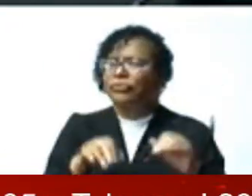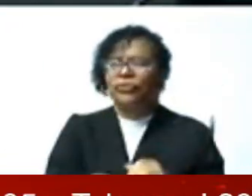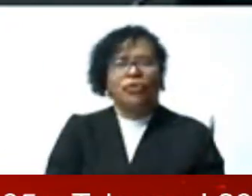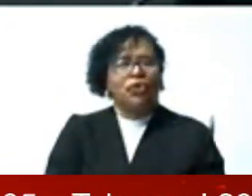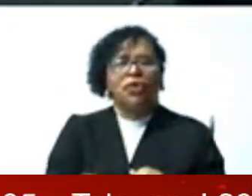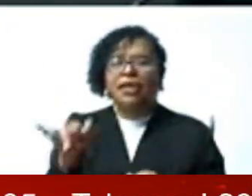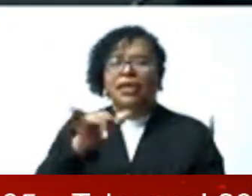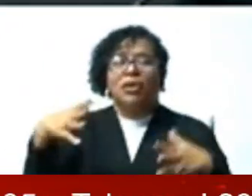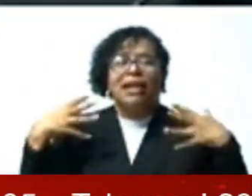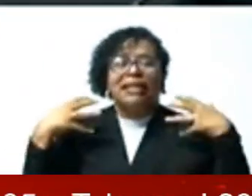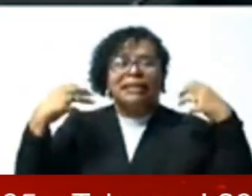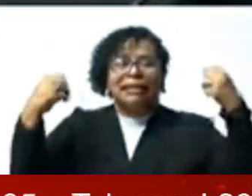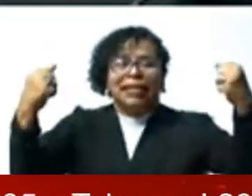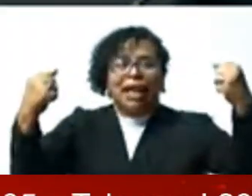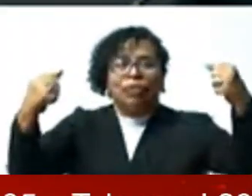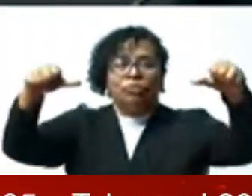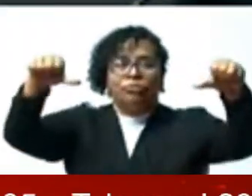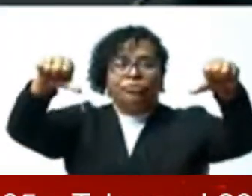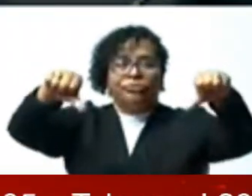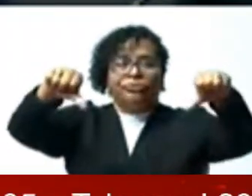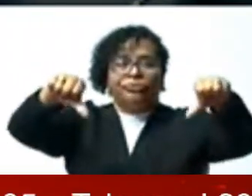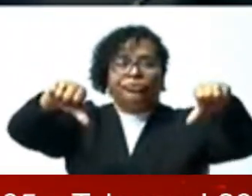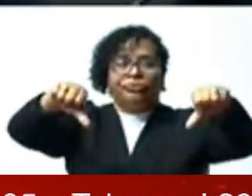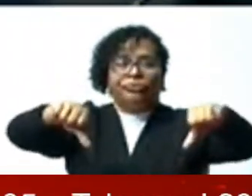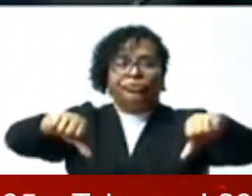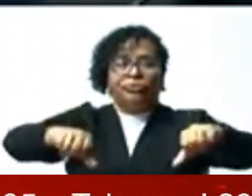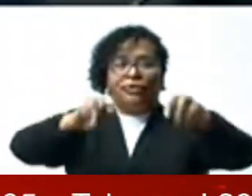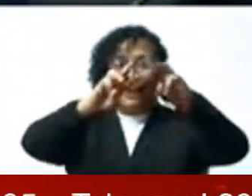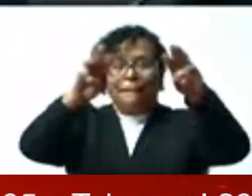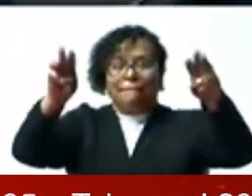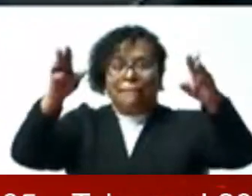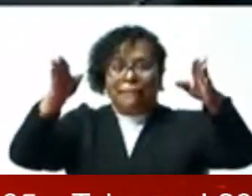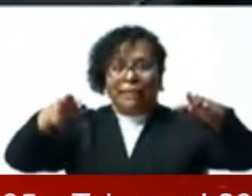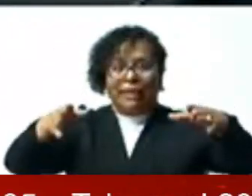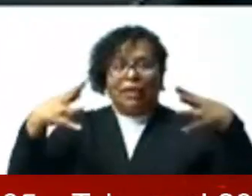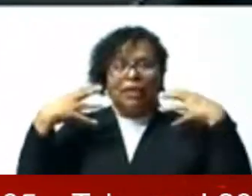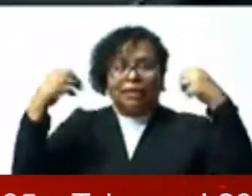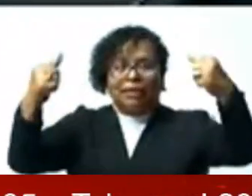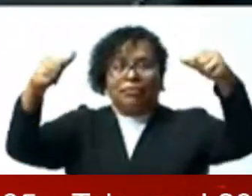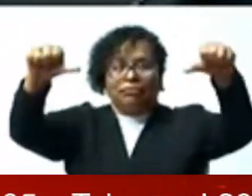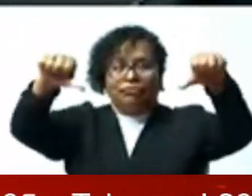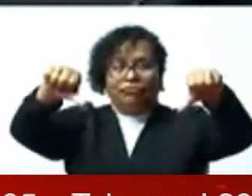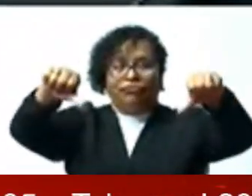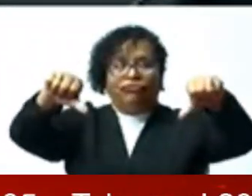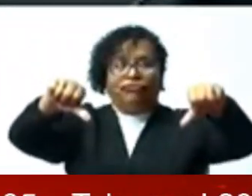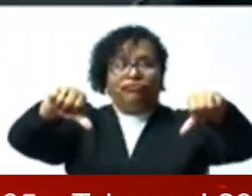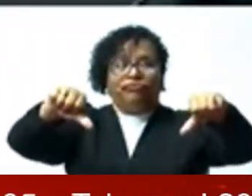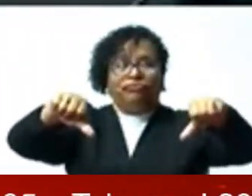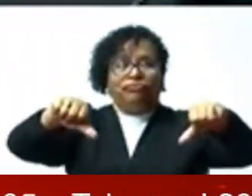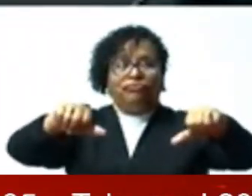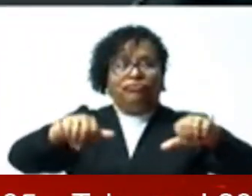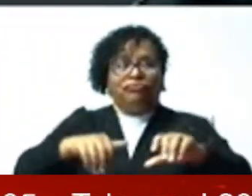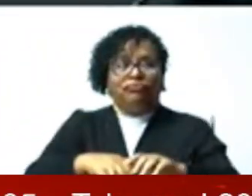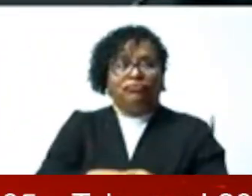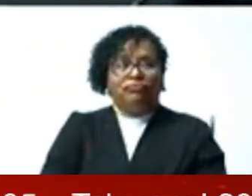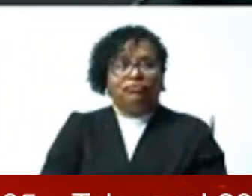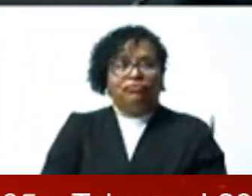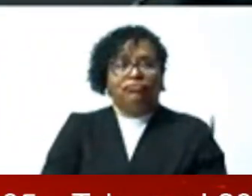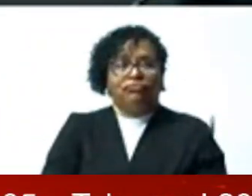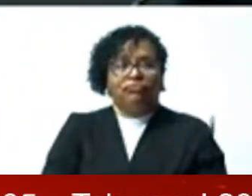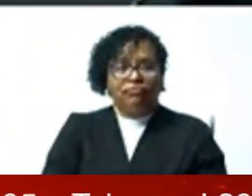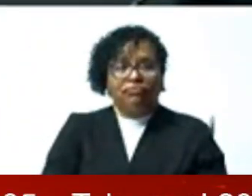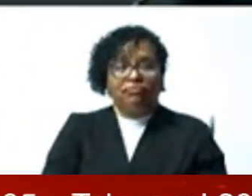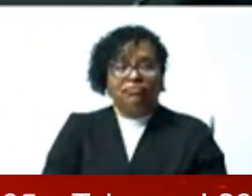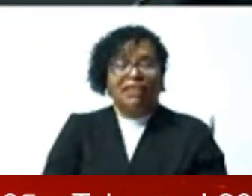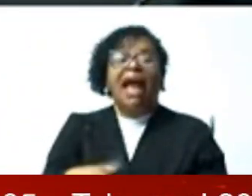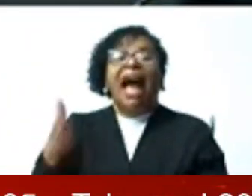sistema atrevido y traído a este país por el que más sabe gobernar, el presidente Danilo Medina